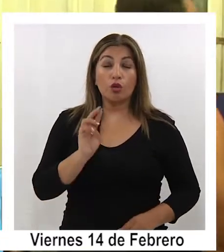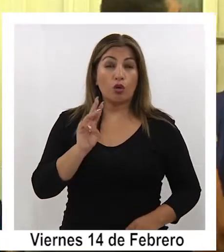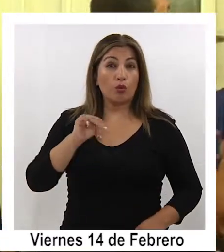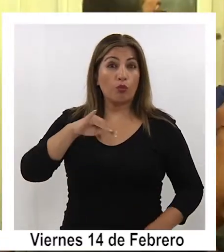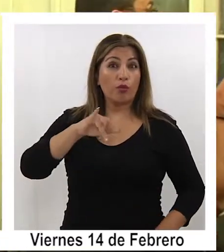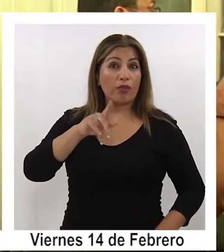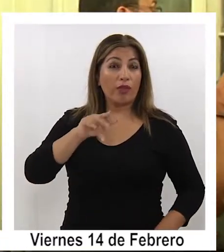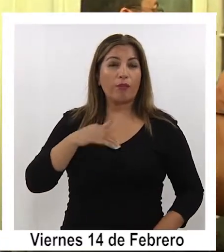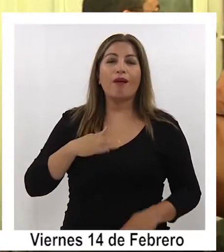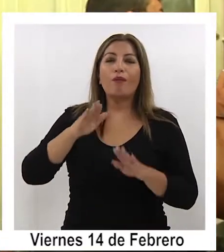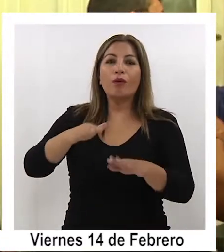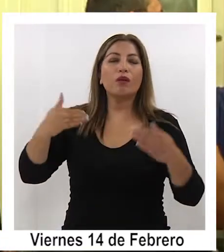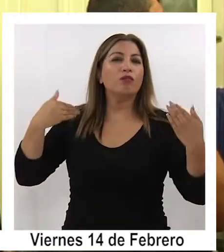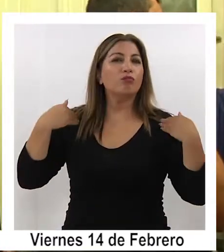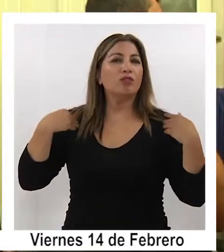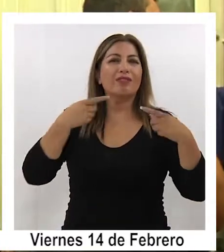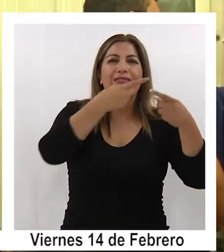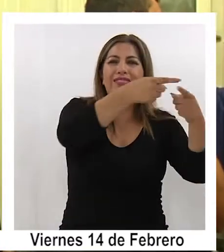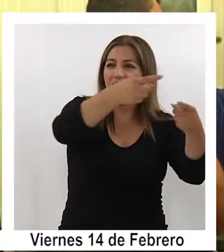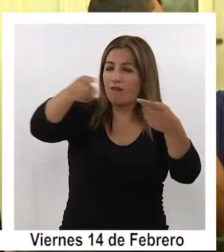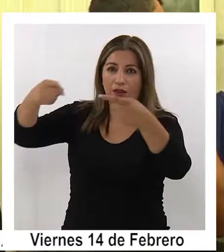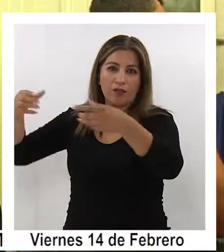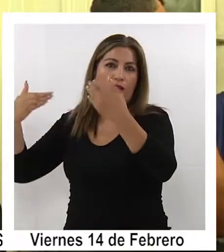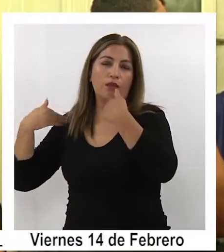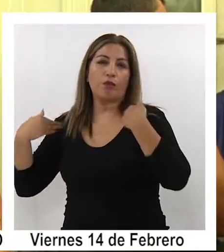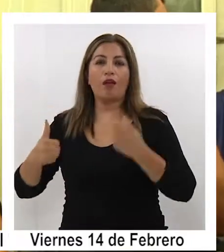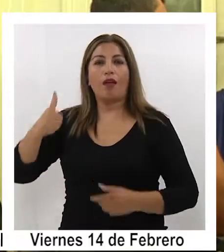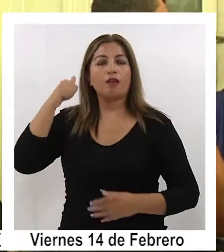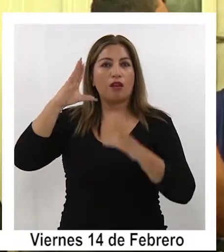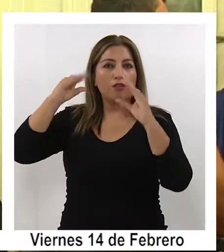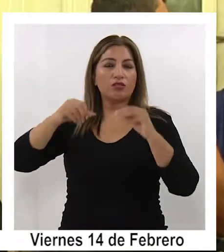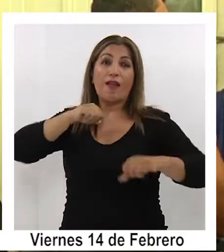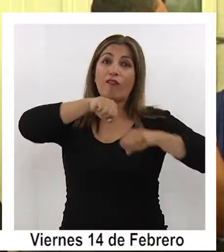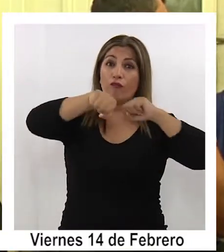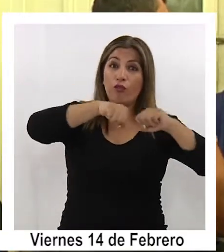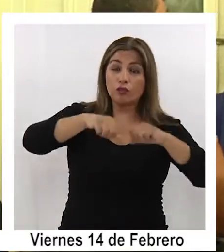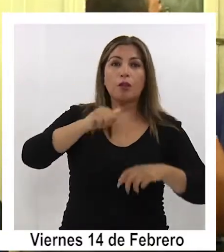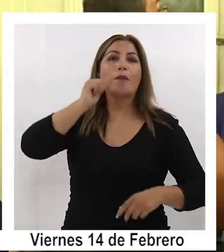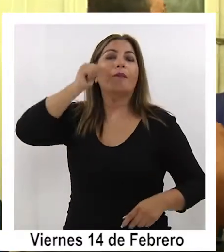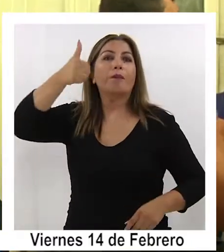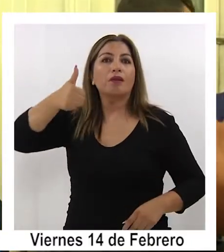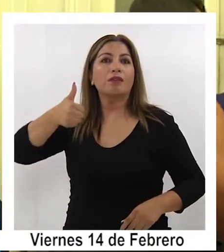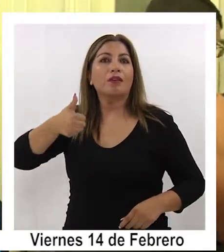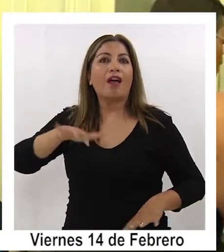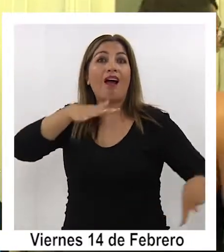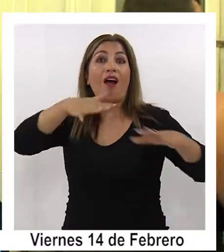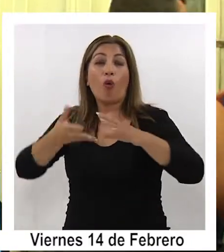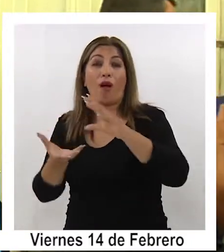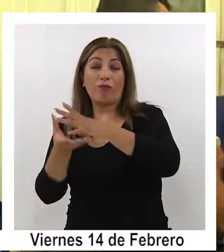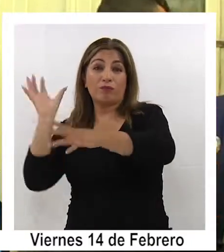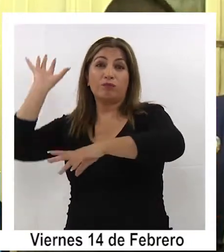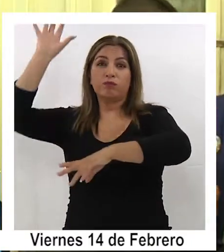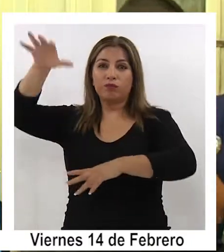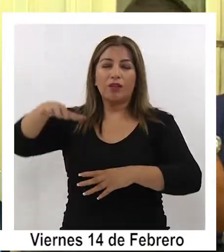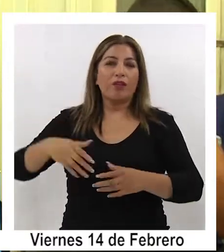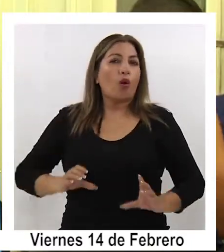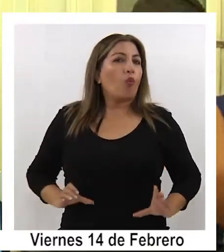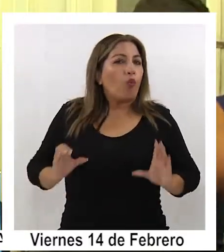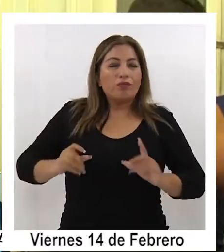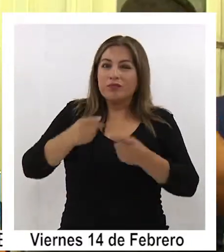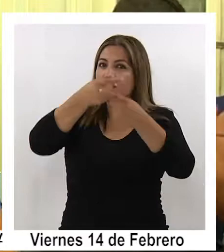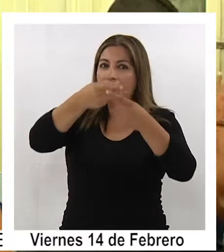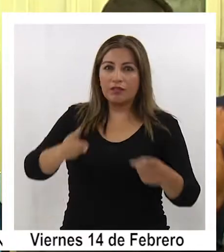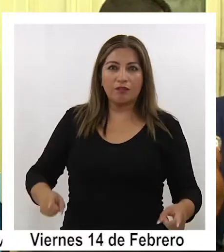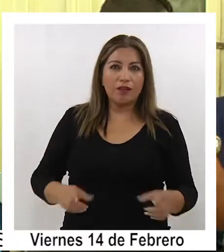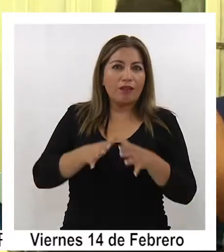que pasa es que la Cormudepi apoyamos el deporte en forma transversal, a todos los deportes. Anoche estuvimos con el box, mañana estamos con el waterpolo, vamos a estar con el